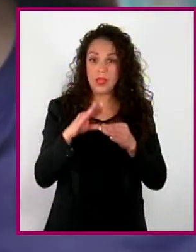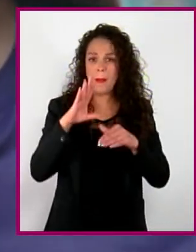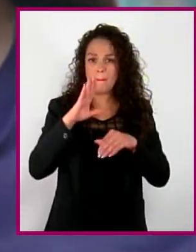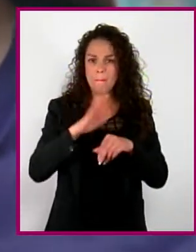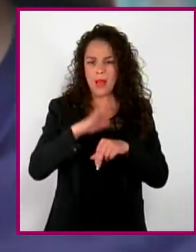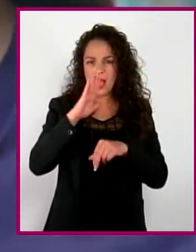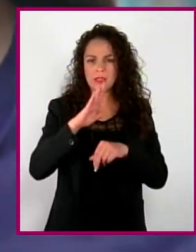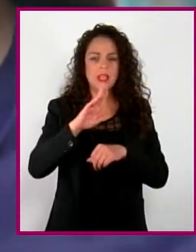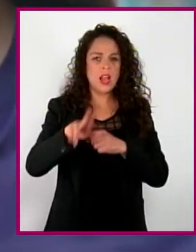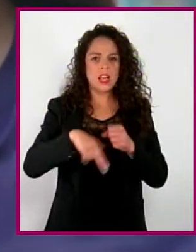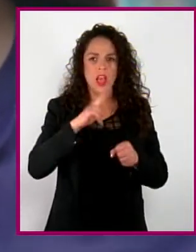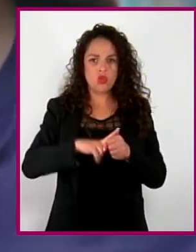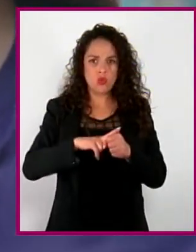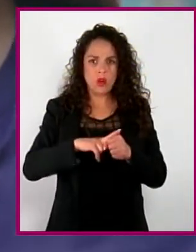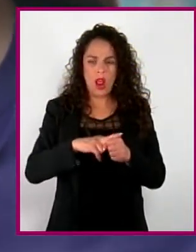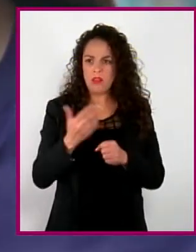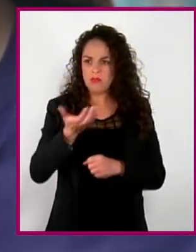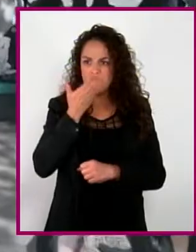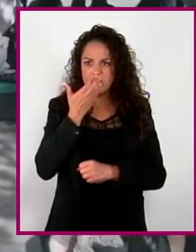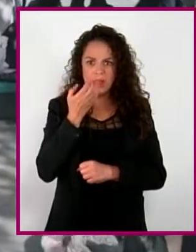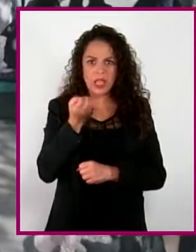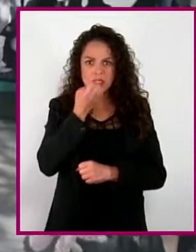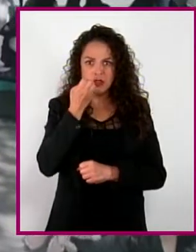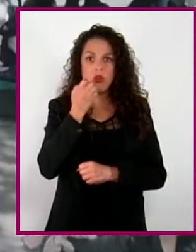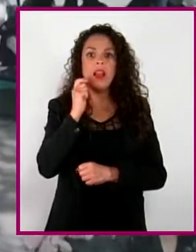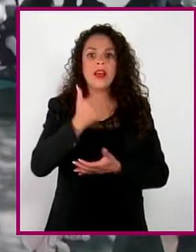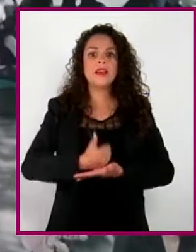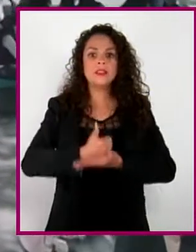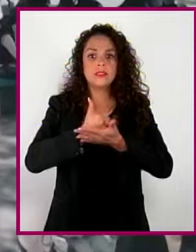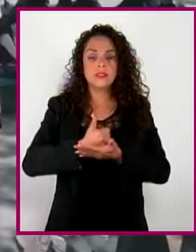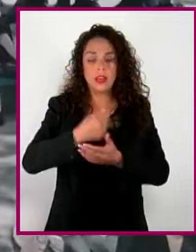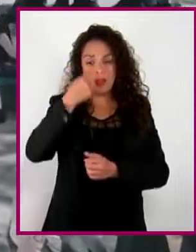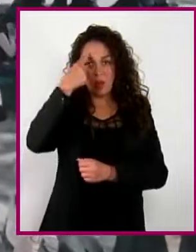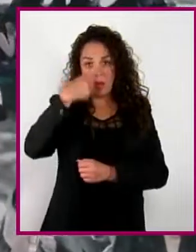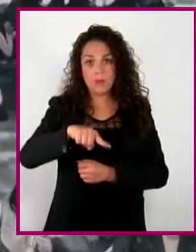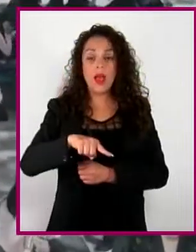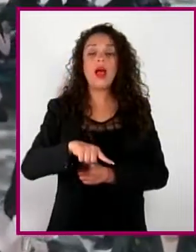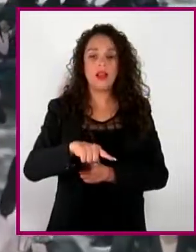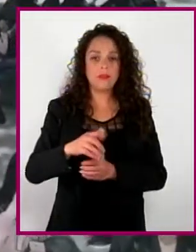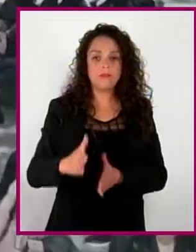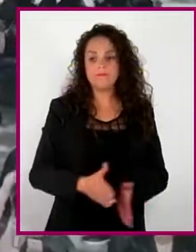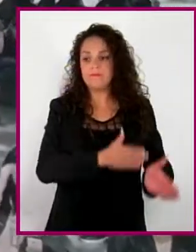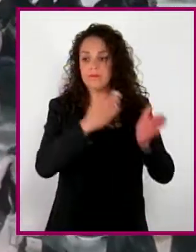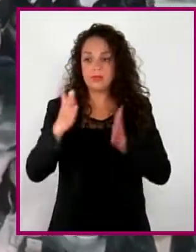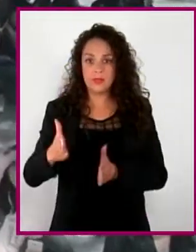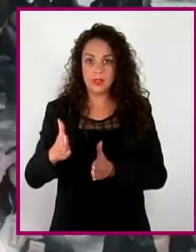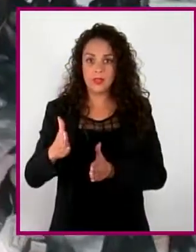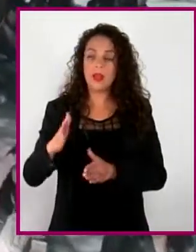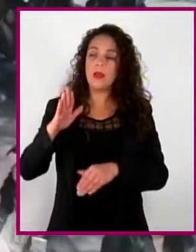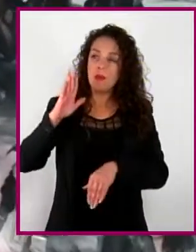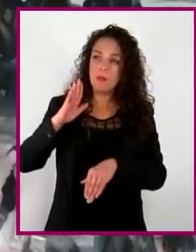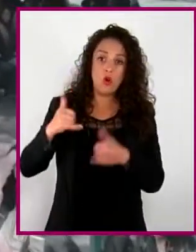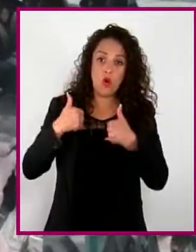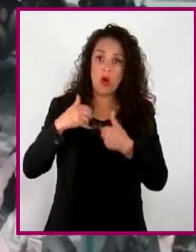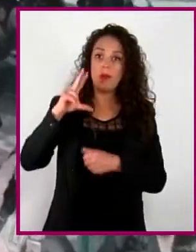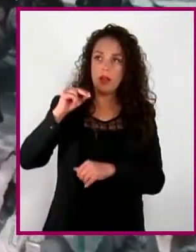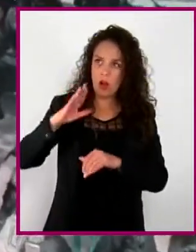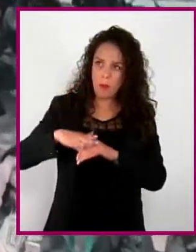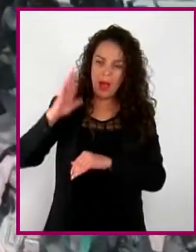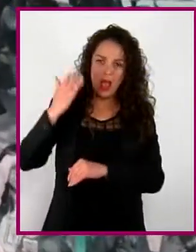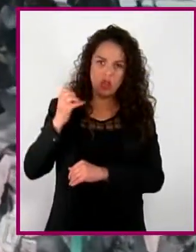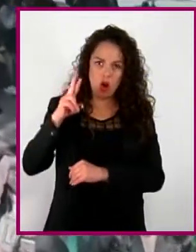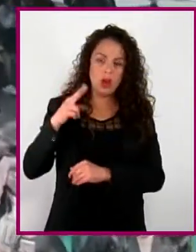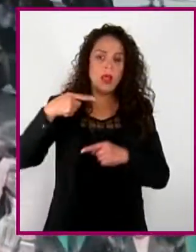integral y sistemática en la escuela contribuye a aplazamiento del inicio de relaciones sexuales, menor frecuencia en las relaciones